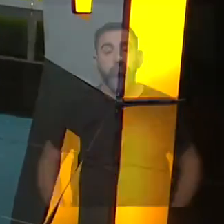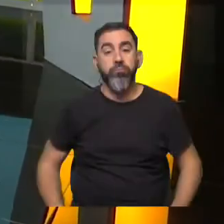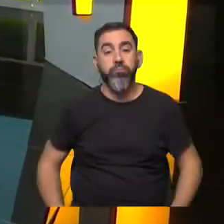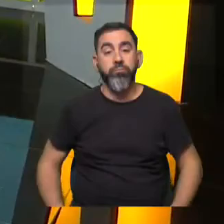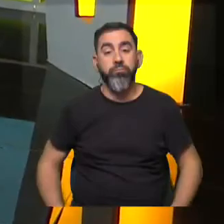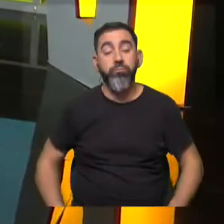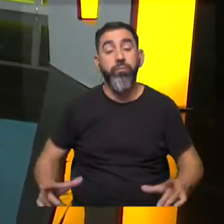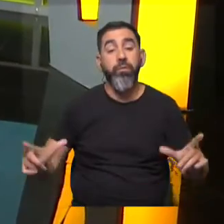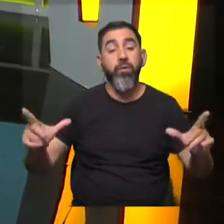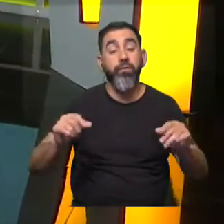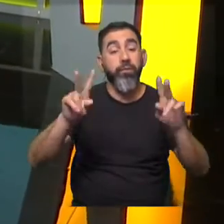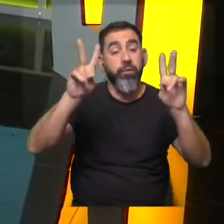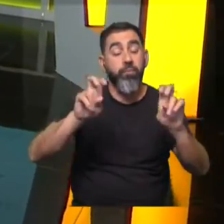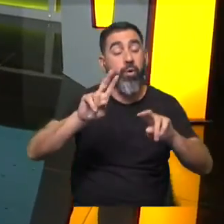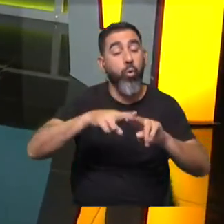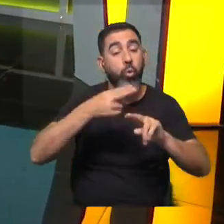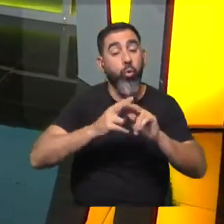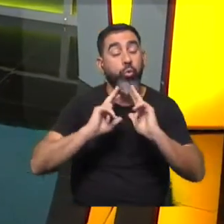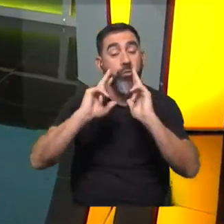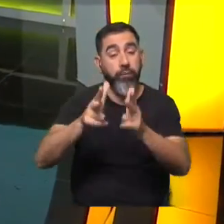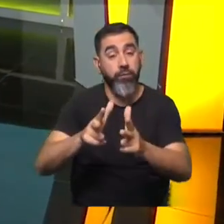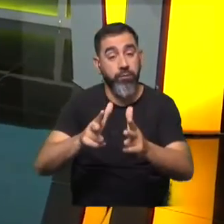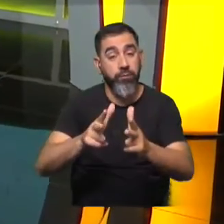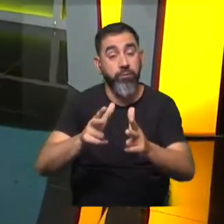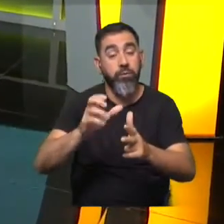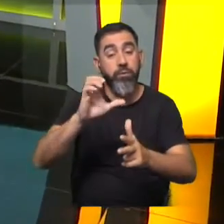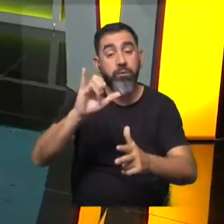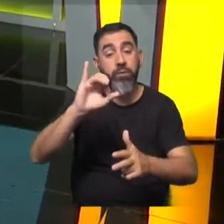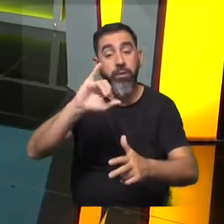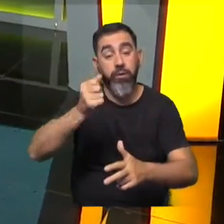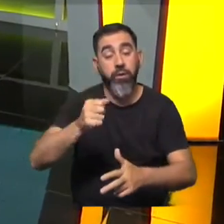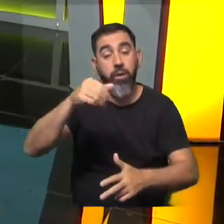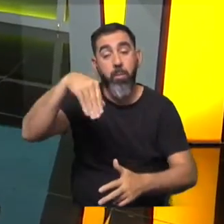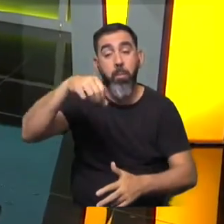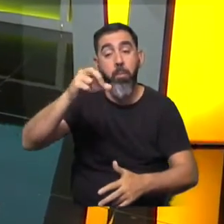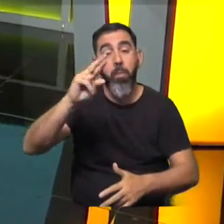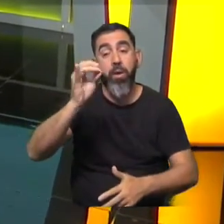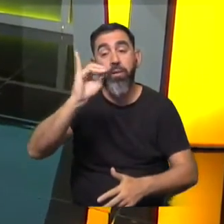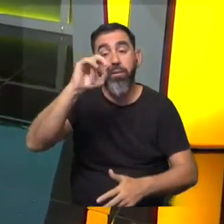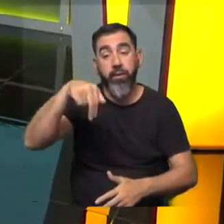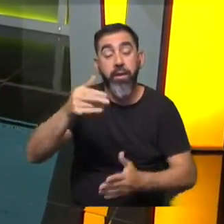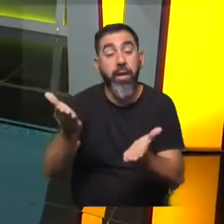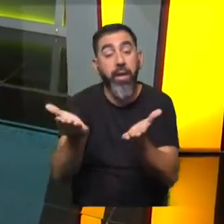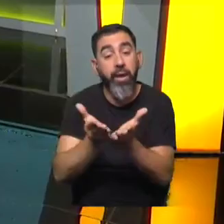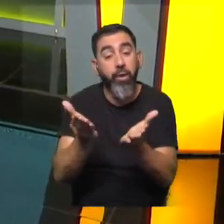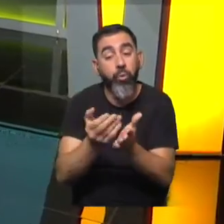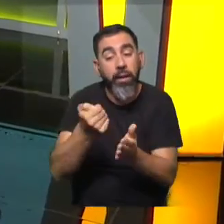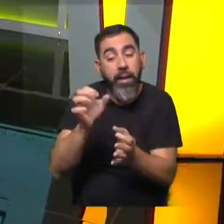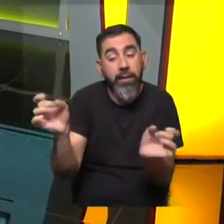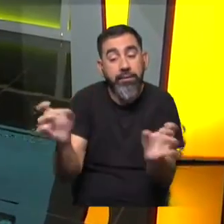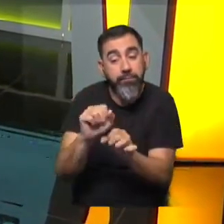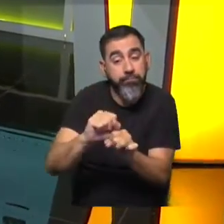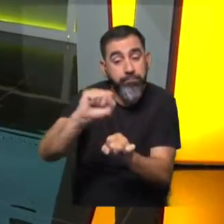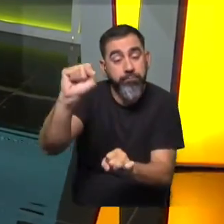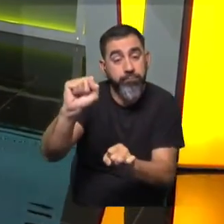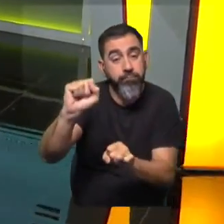En el cierre de este tema, volver a mencionar que Cintia Alcoba y Martín Dos Santos, estudiantes de grado, para terminar la carrera,